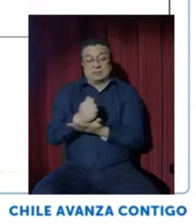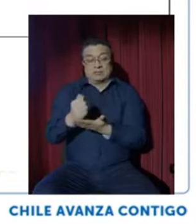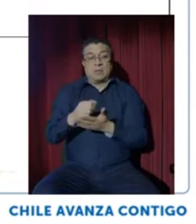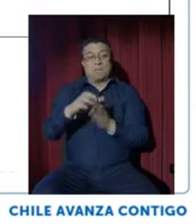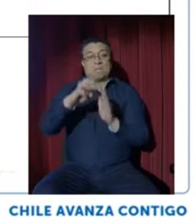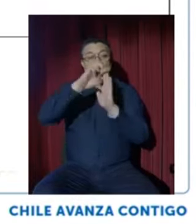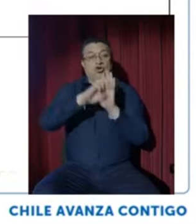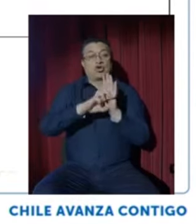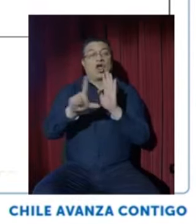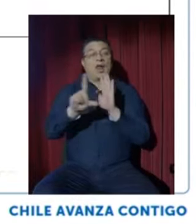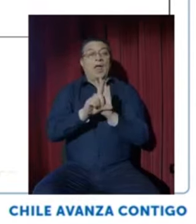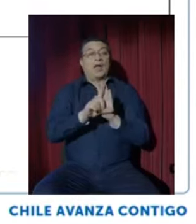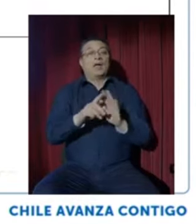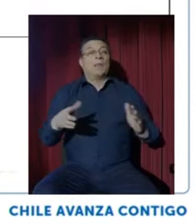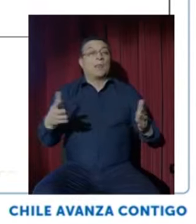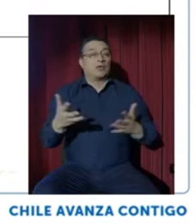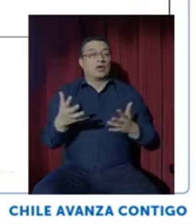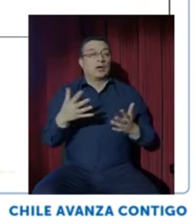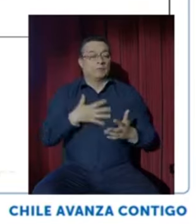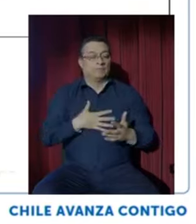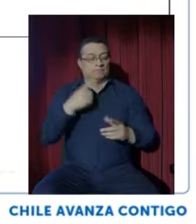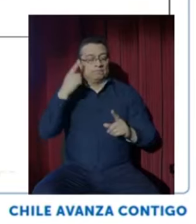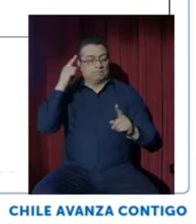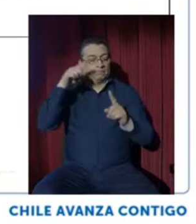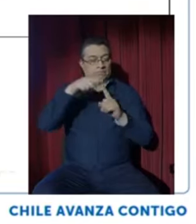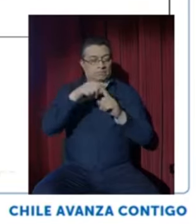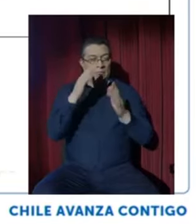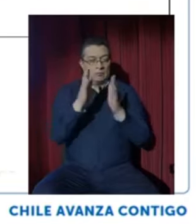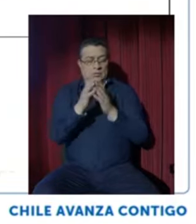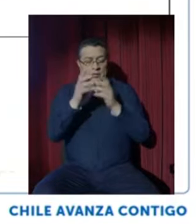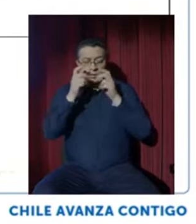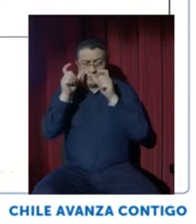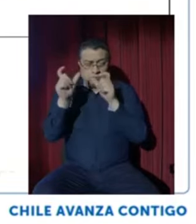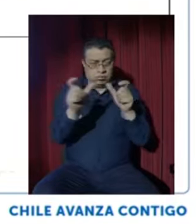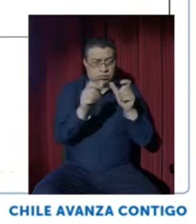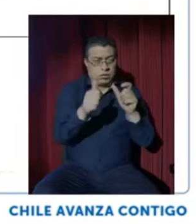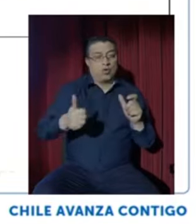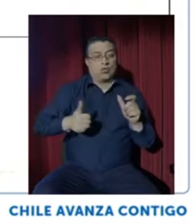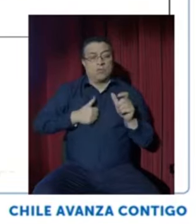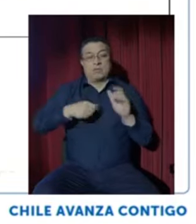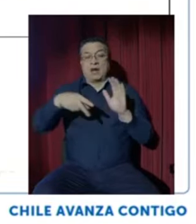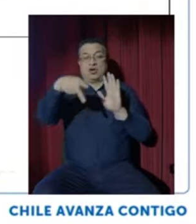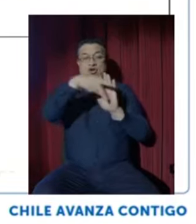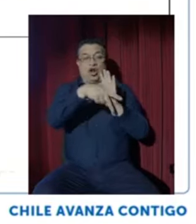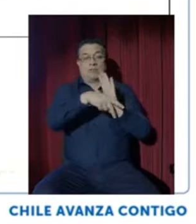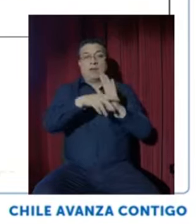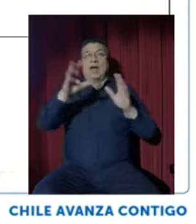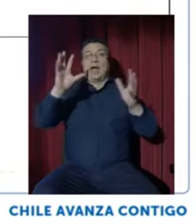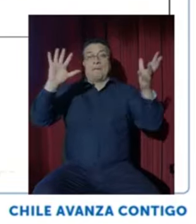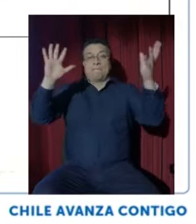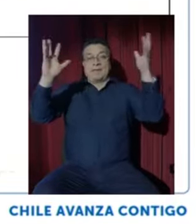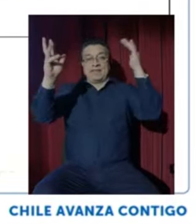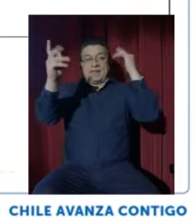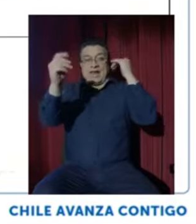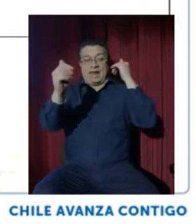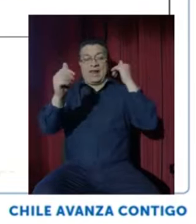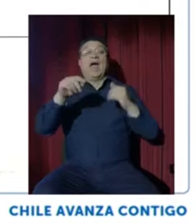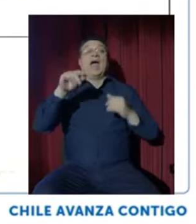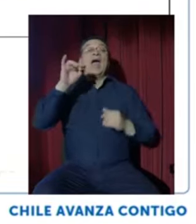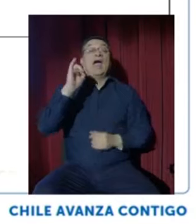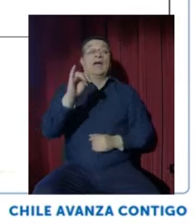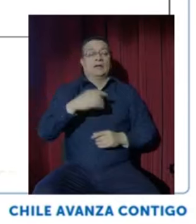ley porque nos propusimos la fiscalización y el cumplimiento de la normativa ambiental nos propusimos el